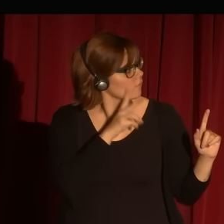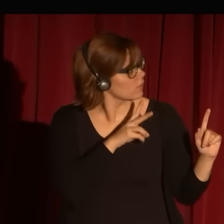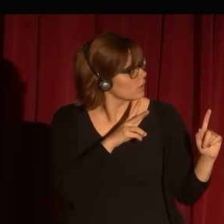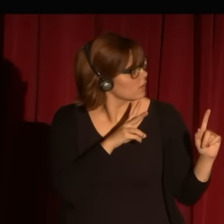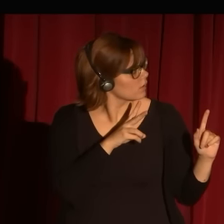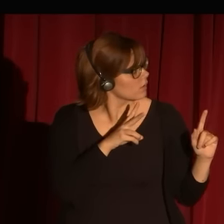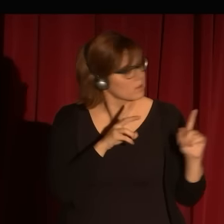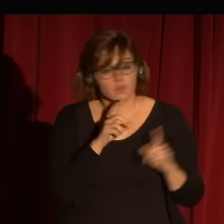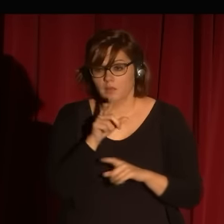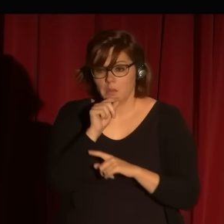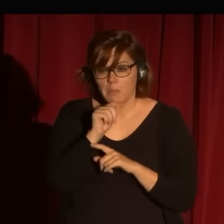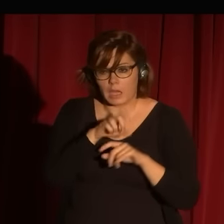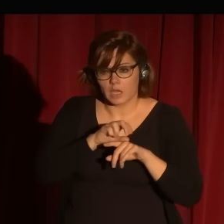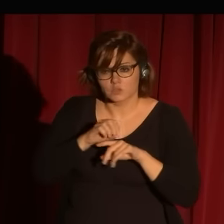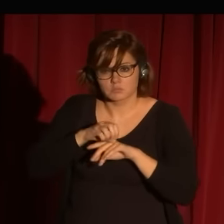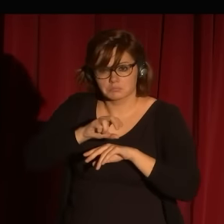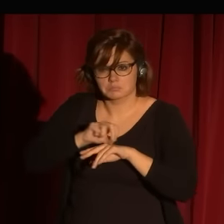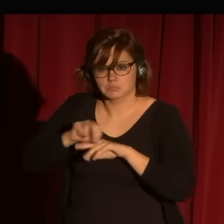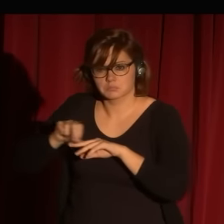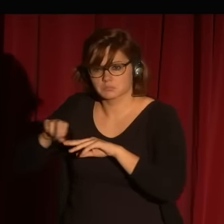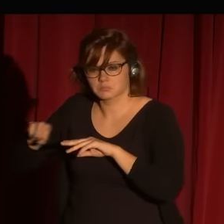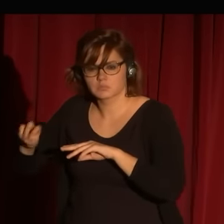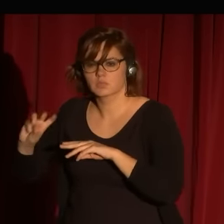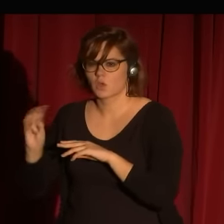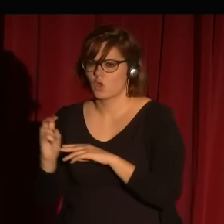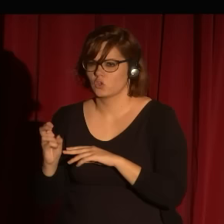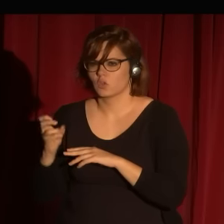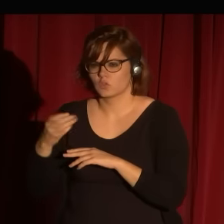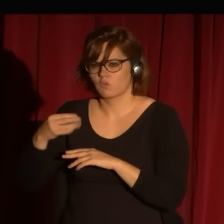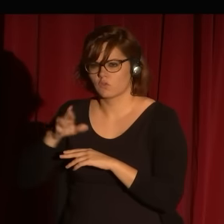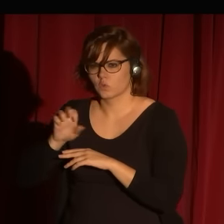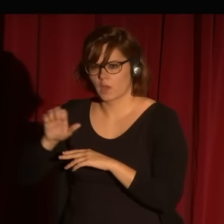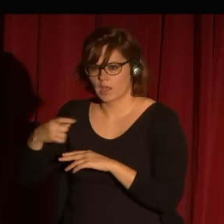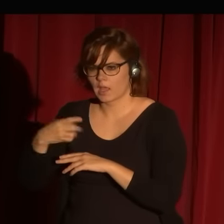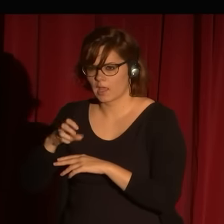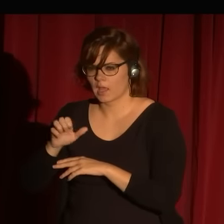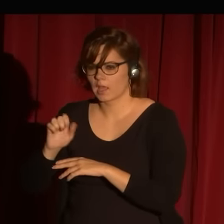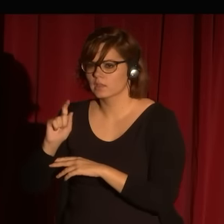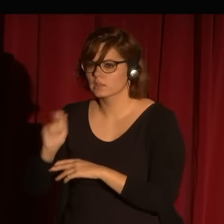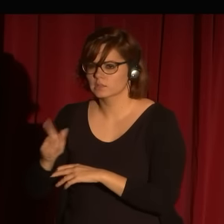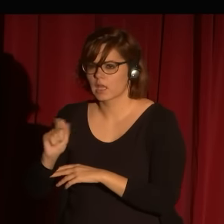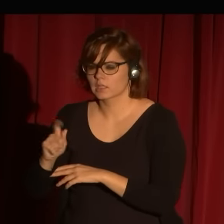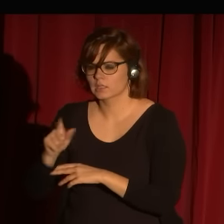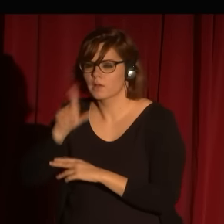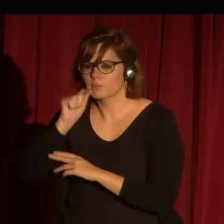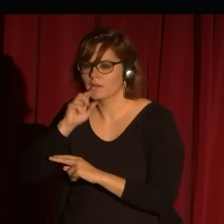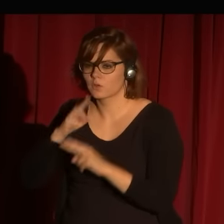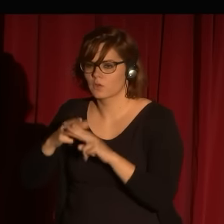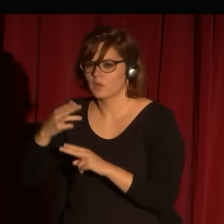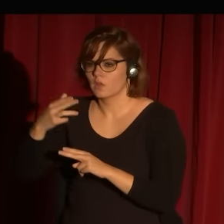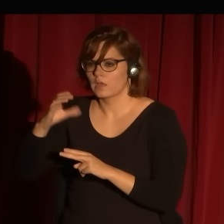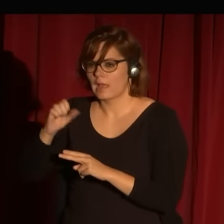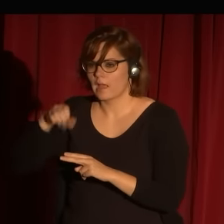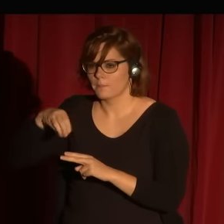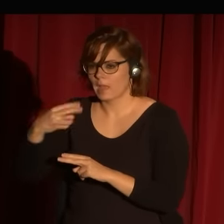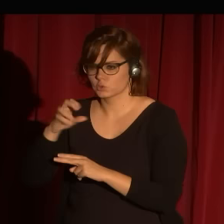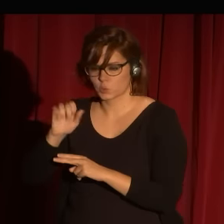ristra de pájaros que se ve en otros cuadros de ella y también de otros pintores como Je bruegel a menudo incluye el camachuelo ese pájaro que veis de pecho rojo en la